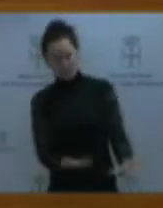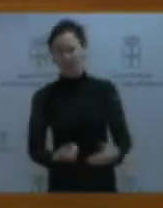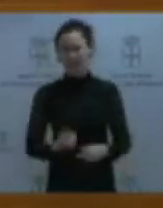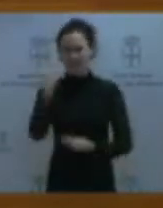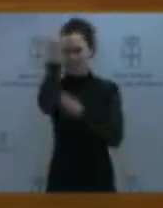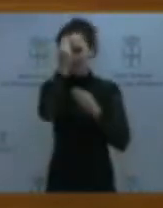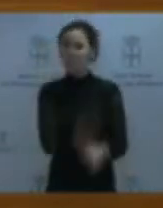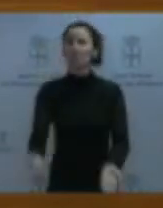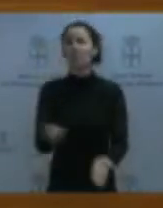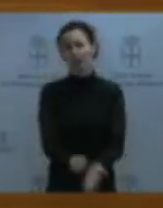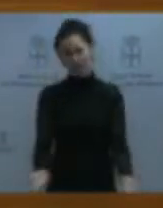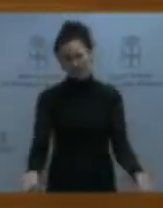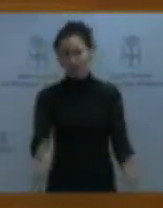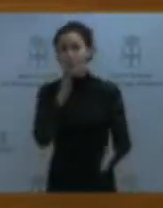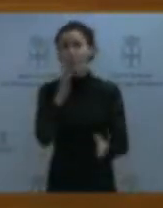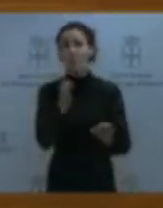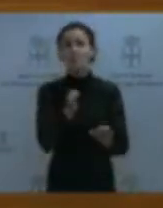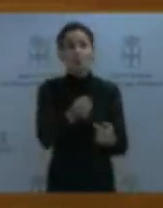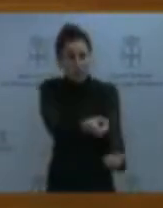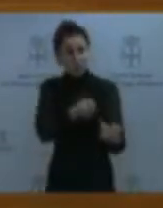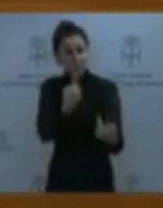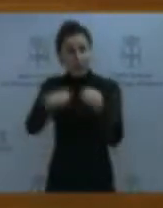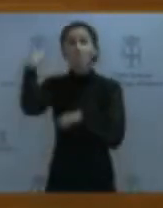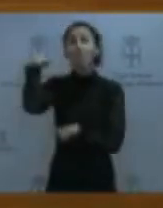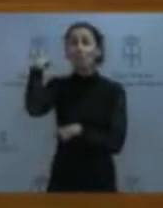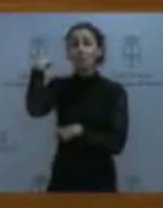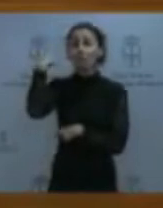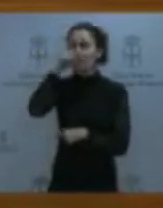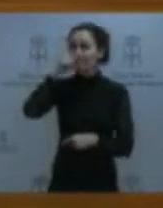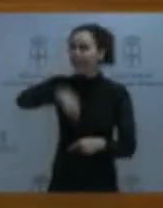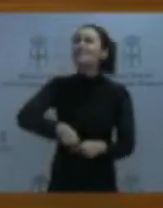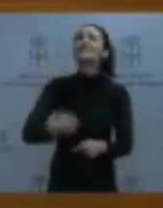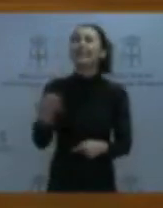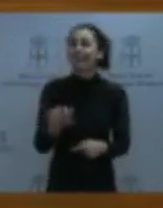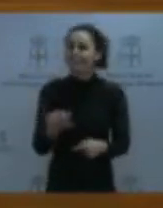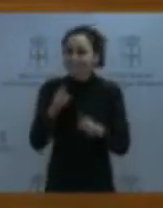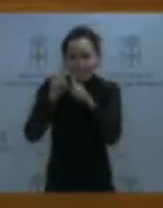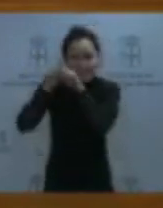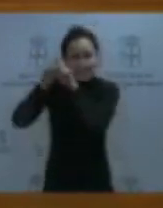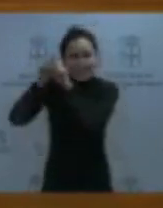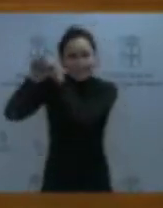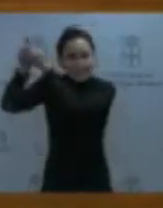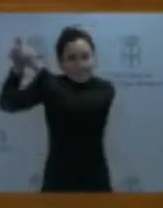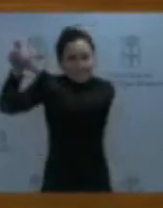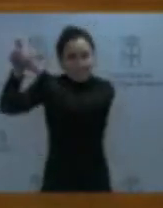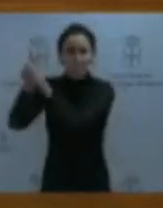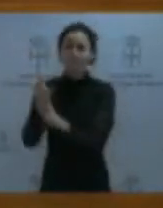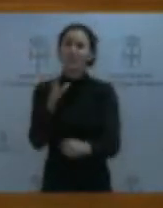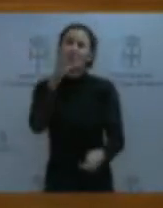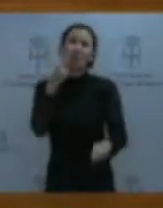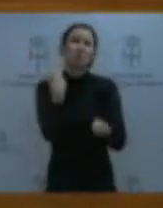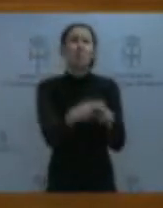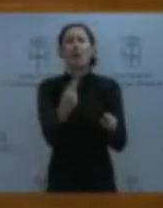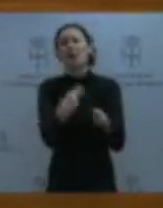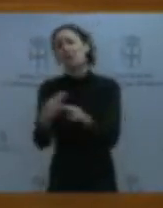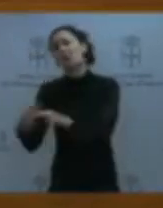reconsideren un poco la historia. Y aquello que me reprochaba entonces el año pasado, deberá usted darle un poco la vuelta, porque no se pueden hacer políticas,